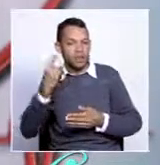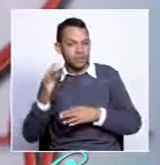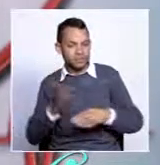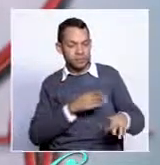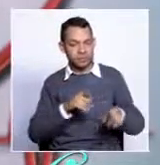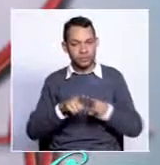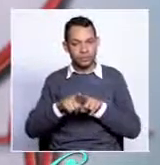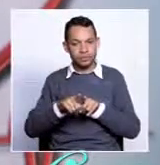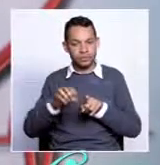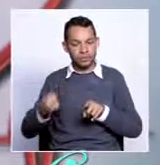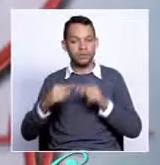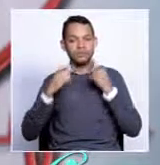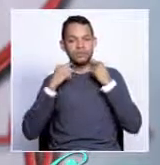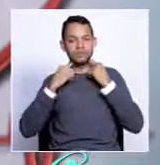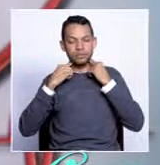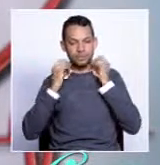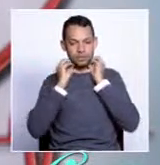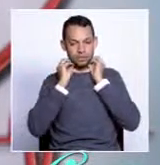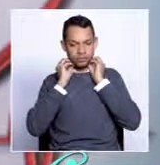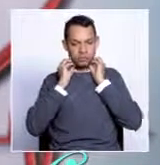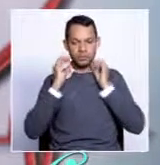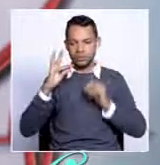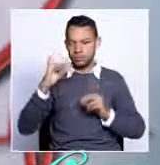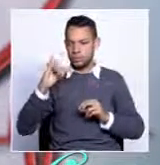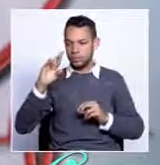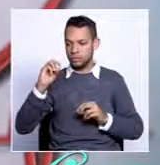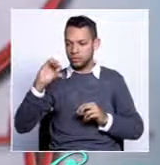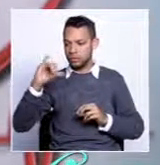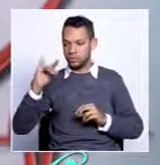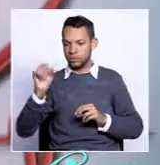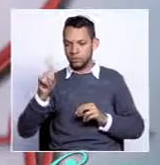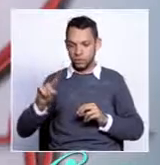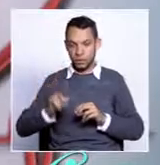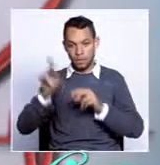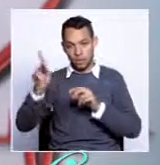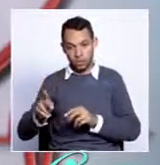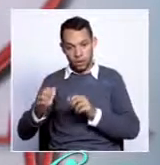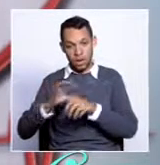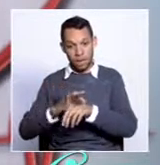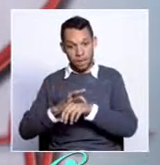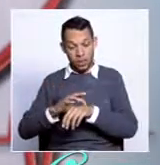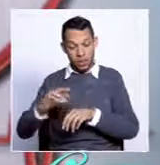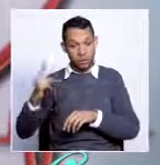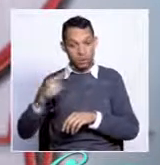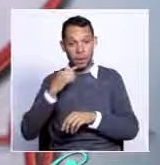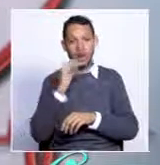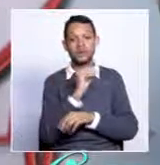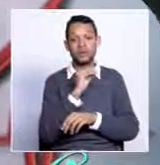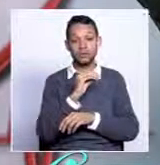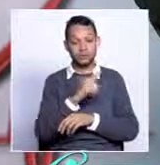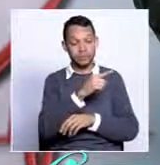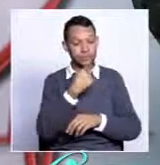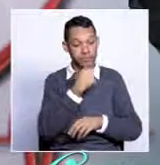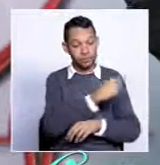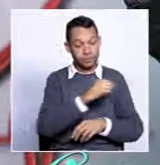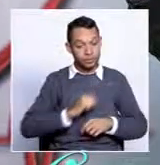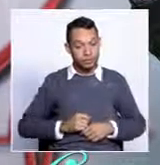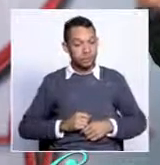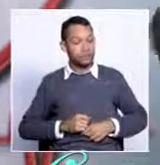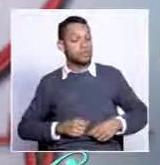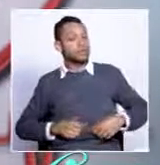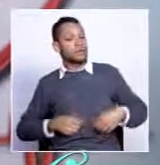tenía una lesión en la tiroides y fue donde el oncólogo compañero mío de estudio y le dijo así de una faja tirado a la